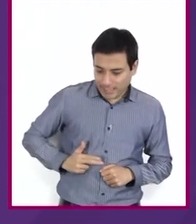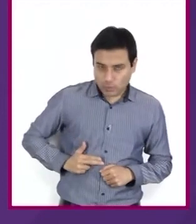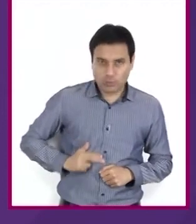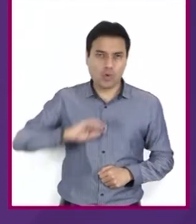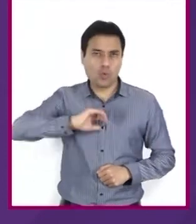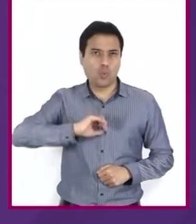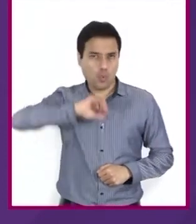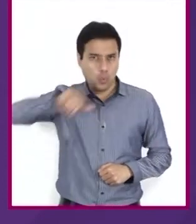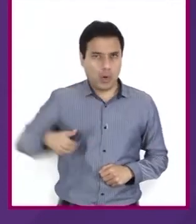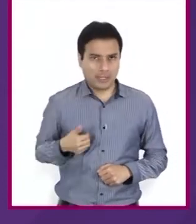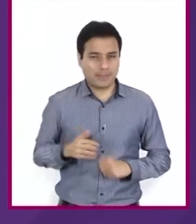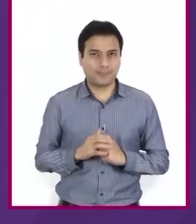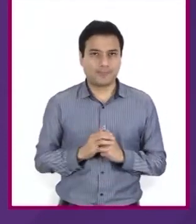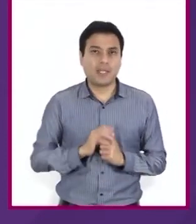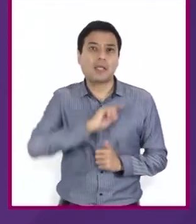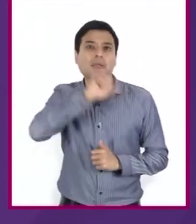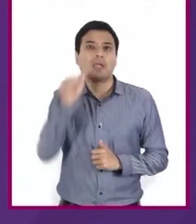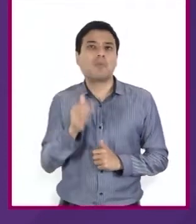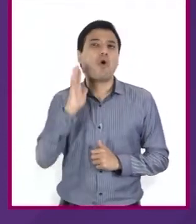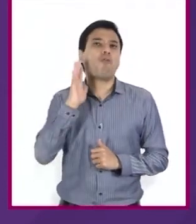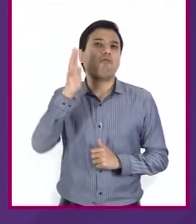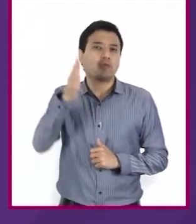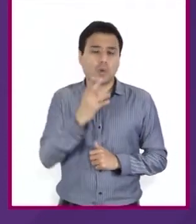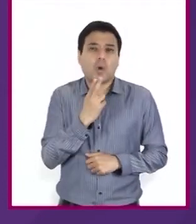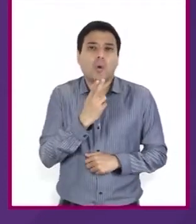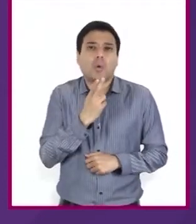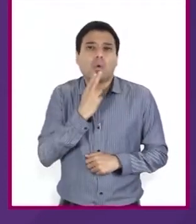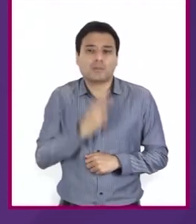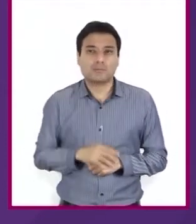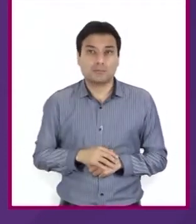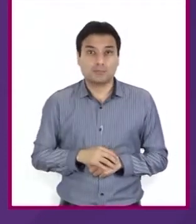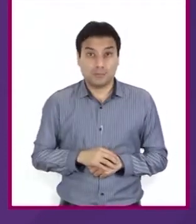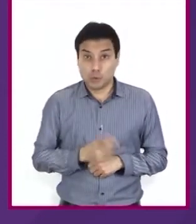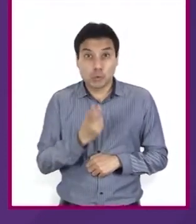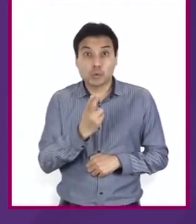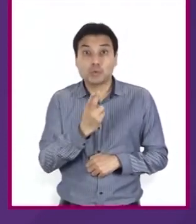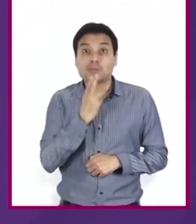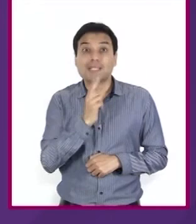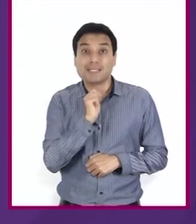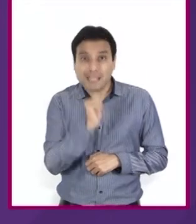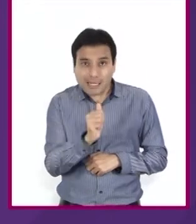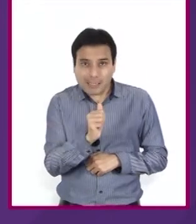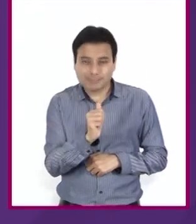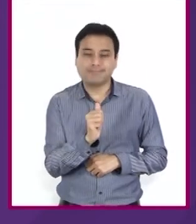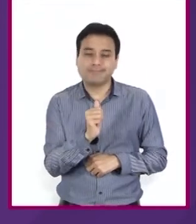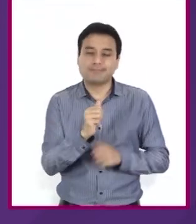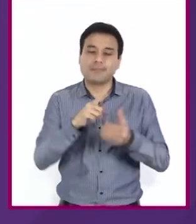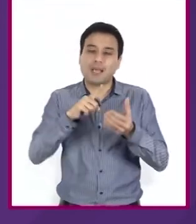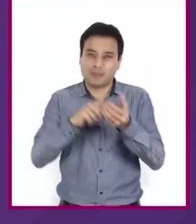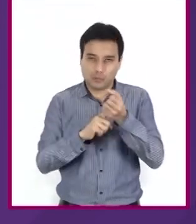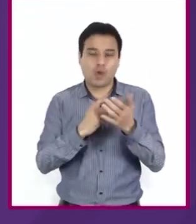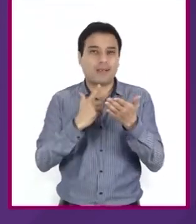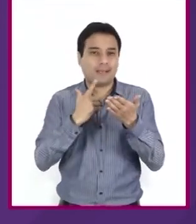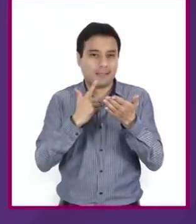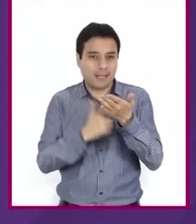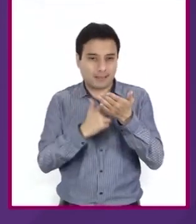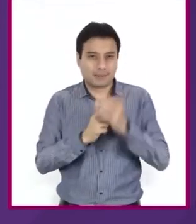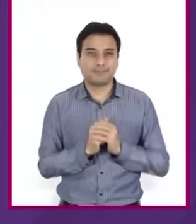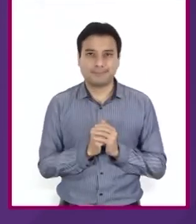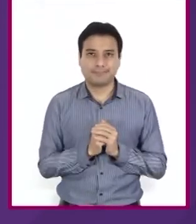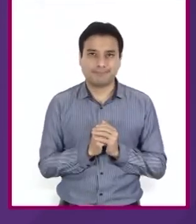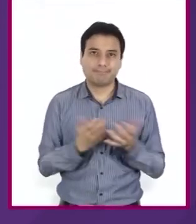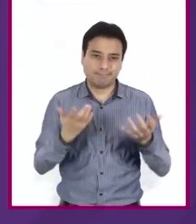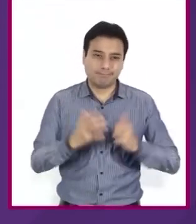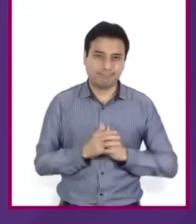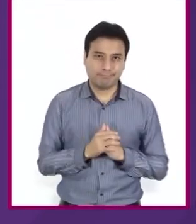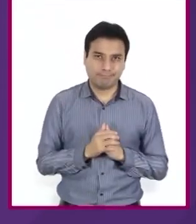se requiera y de no ser utilizado, se transforma en grasa y se deposita en el tejido adiposo